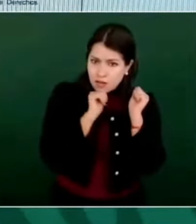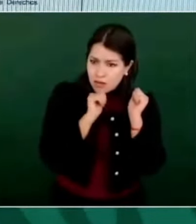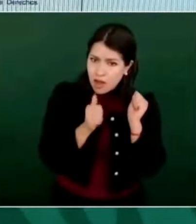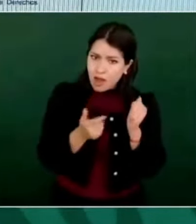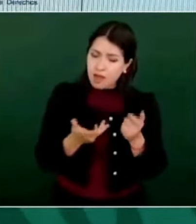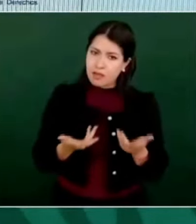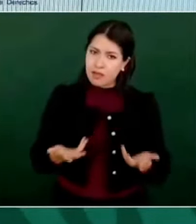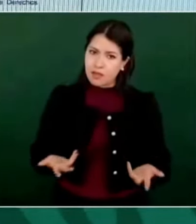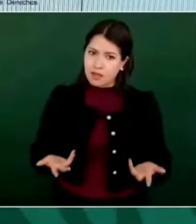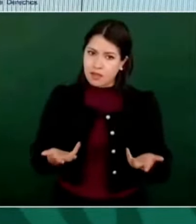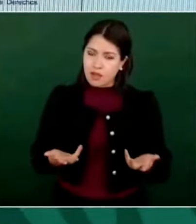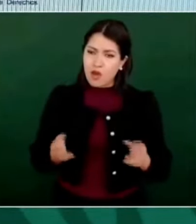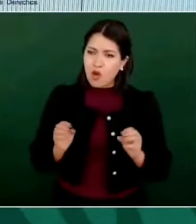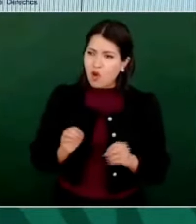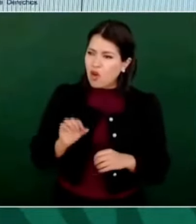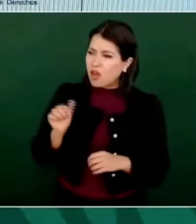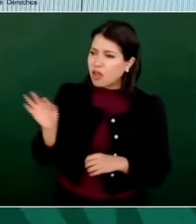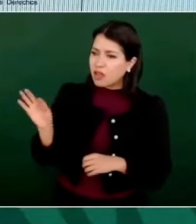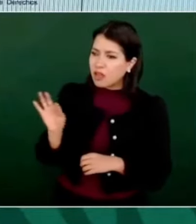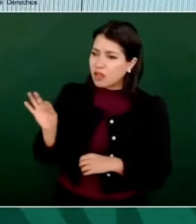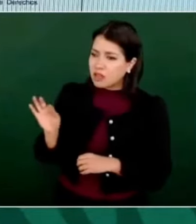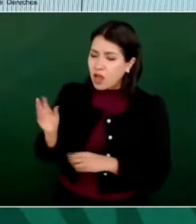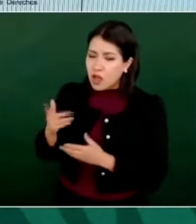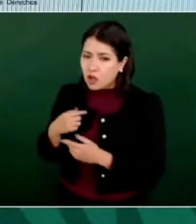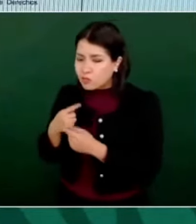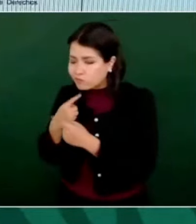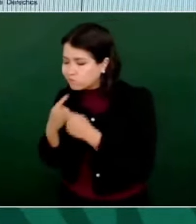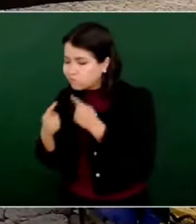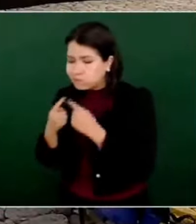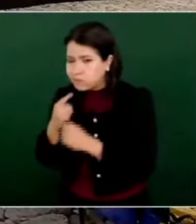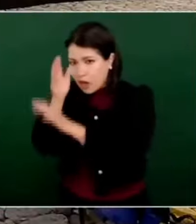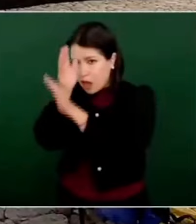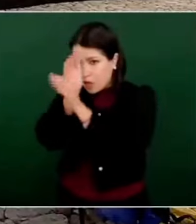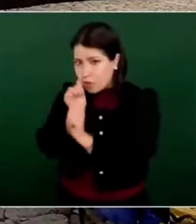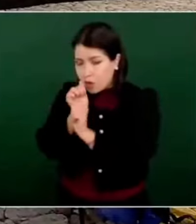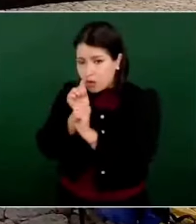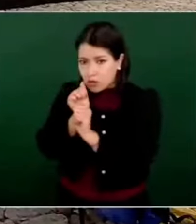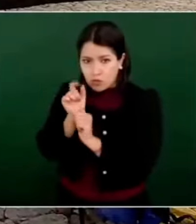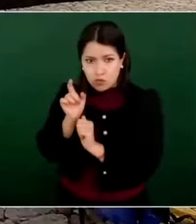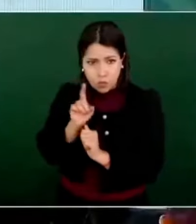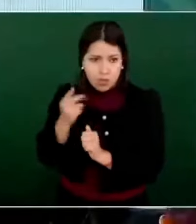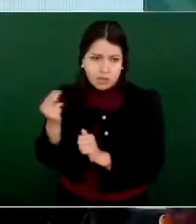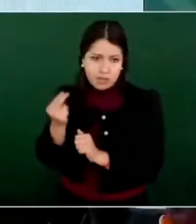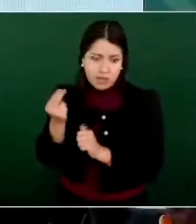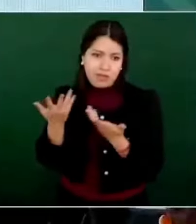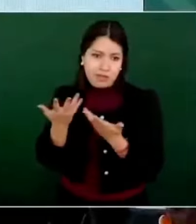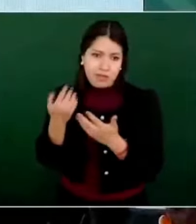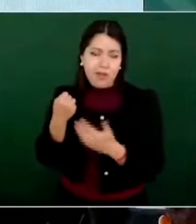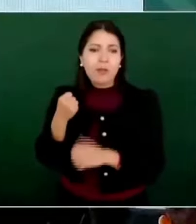hacer ningún acuerdo y castigar a los responsables y sobre todo